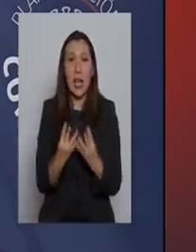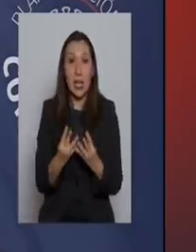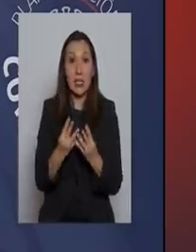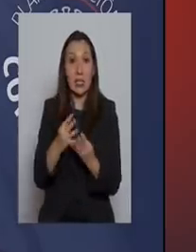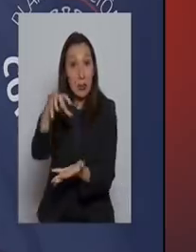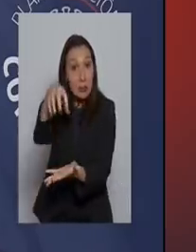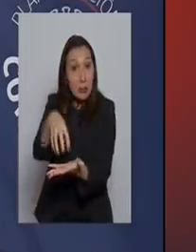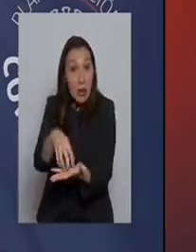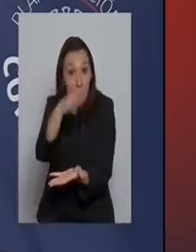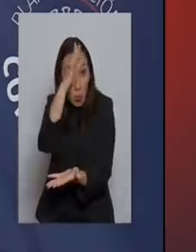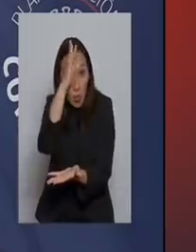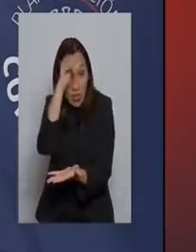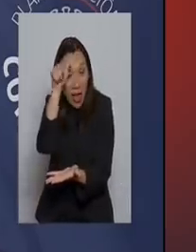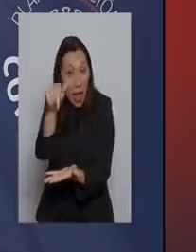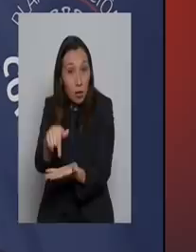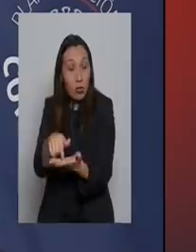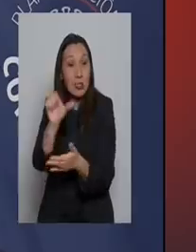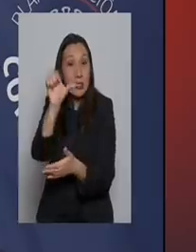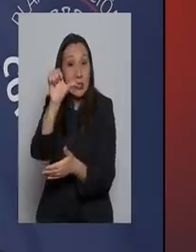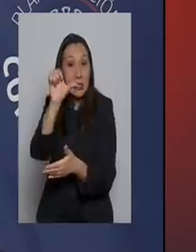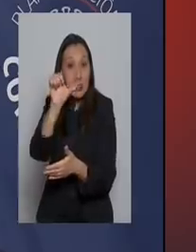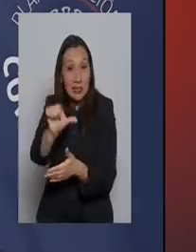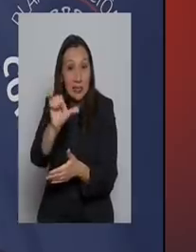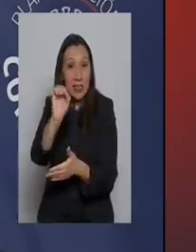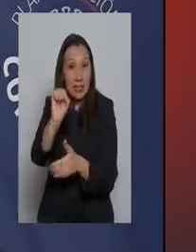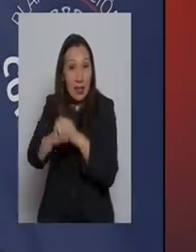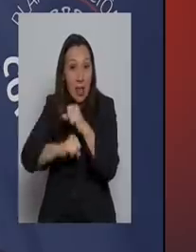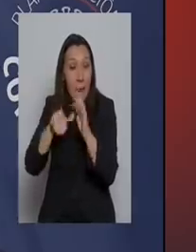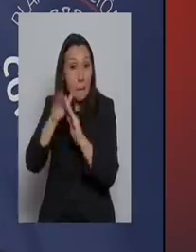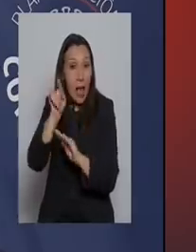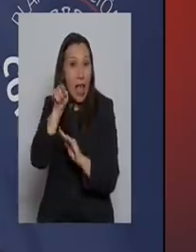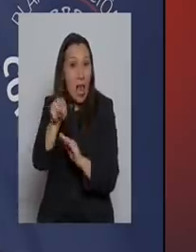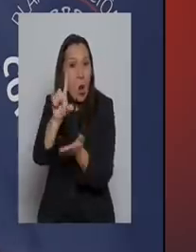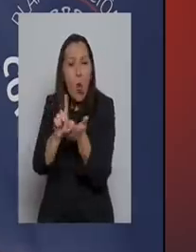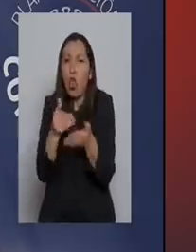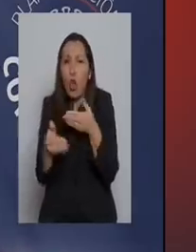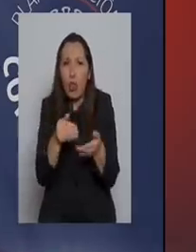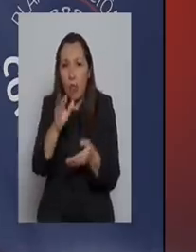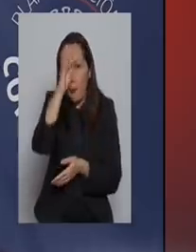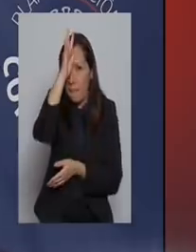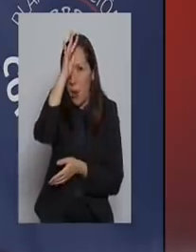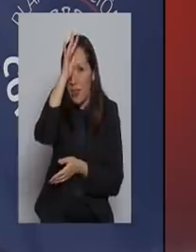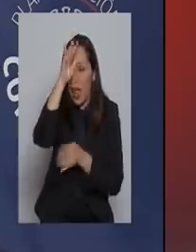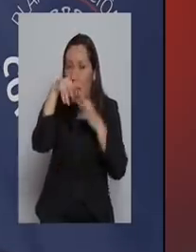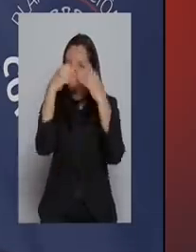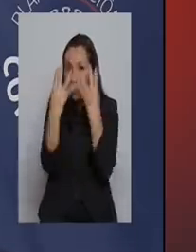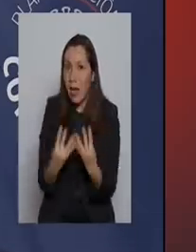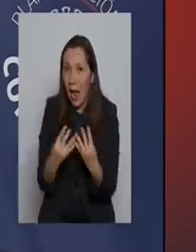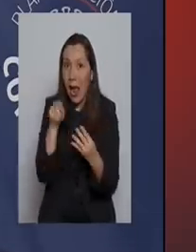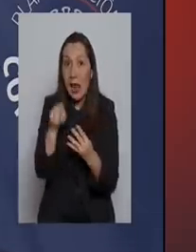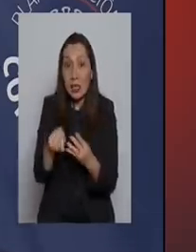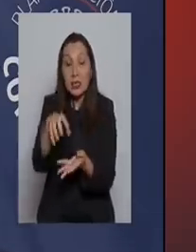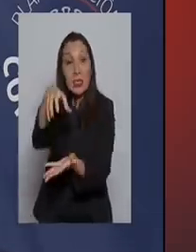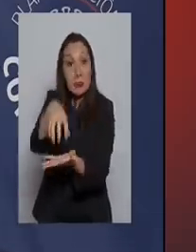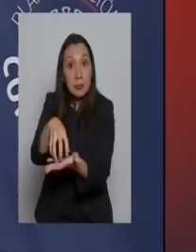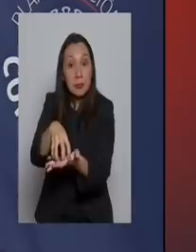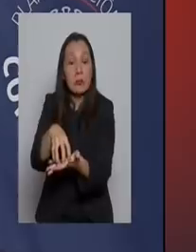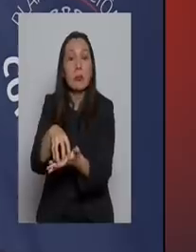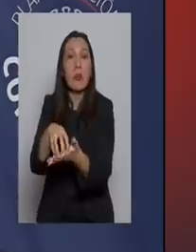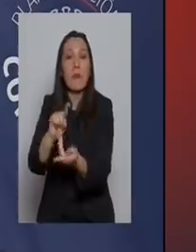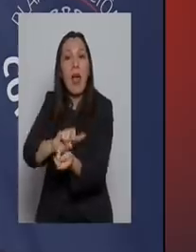en este recinto carcelario específico, que es el Centro Penitenciario de Puente Alto, van a